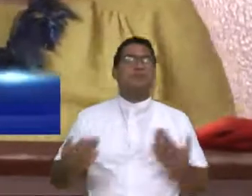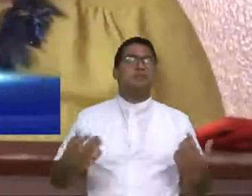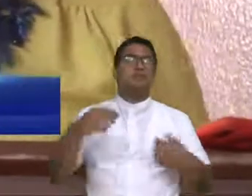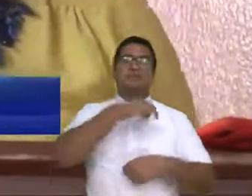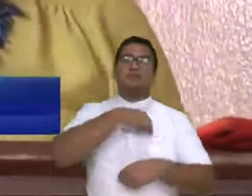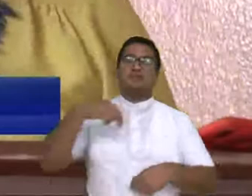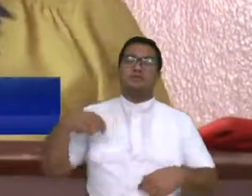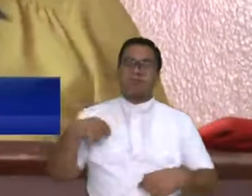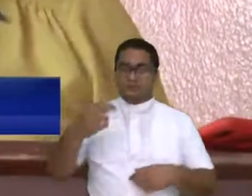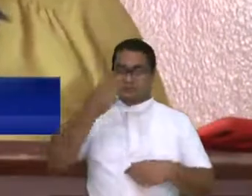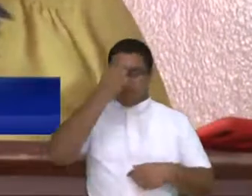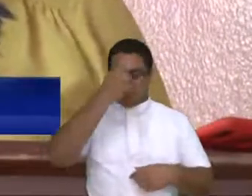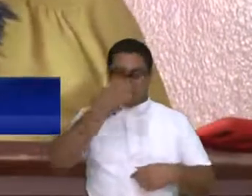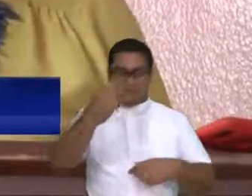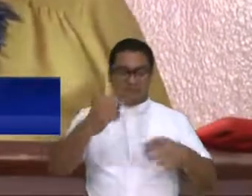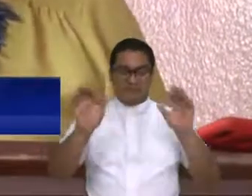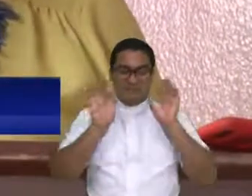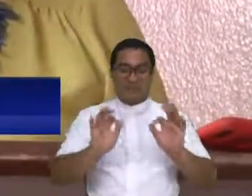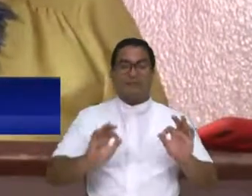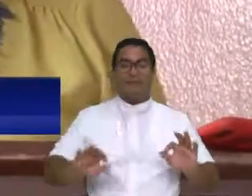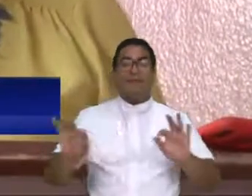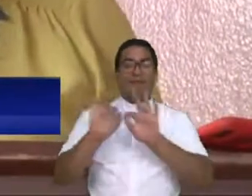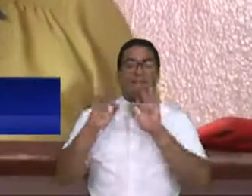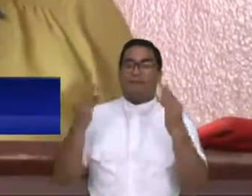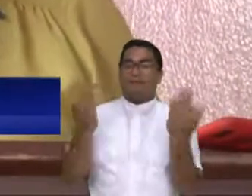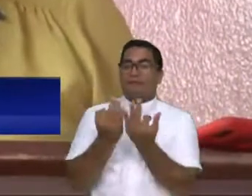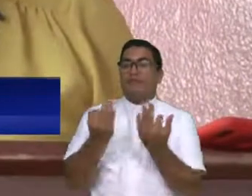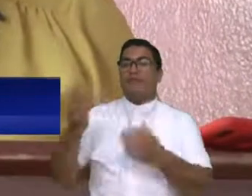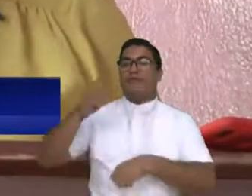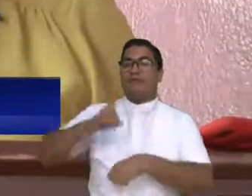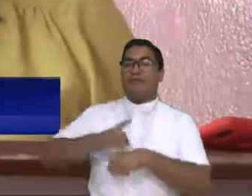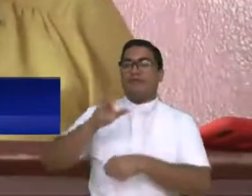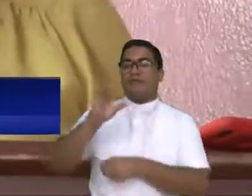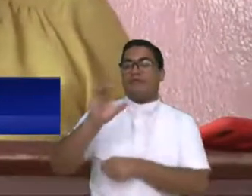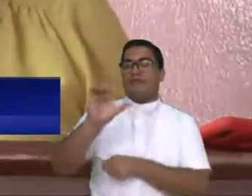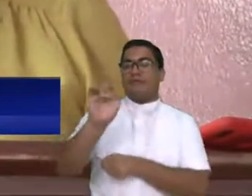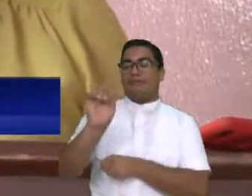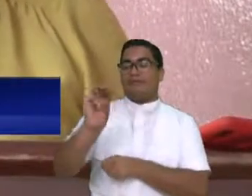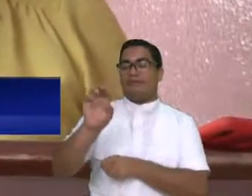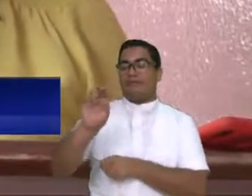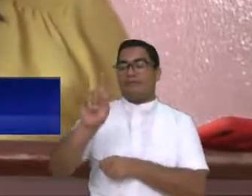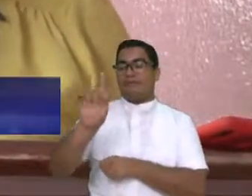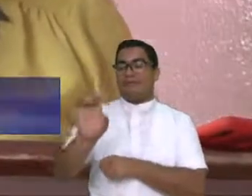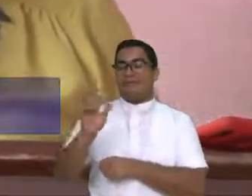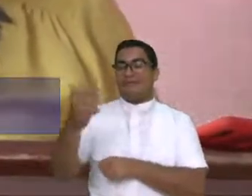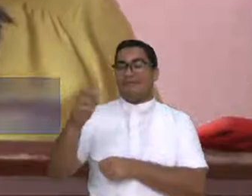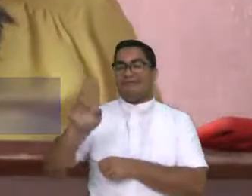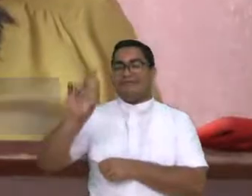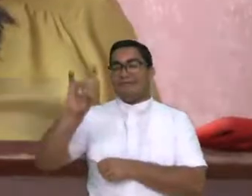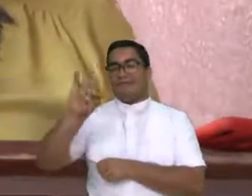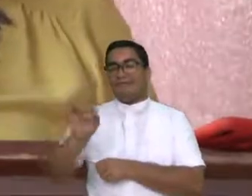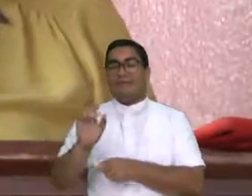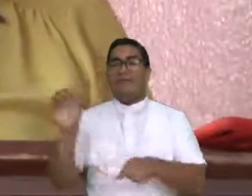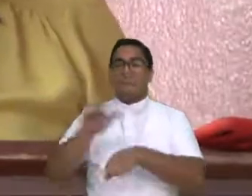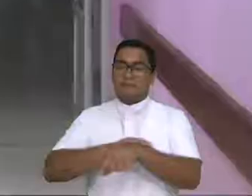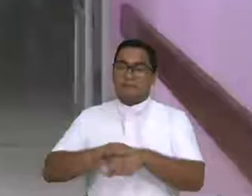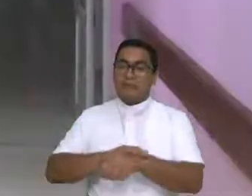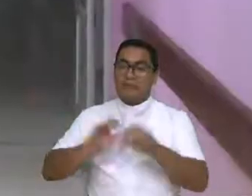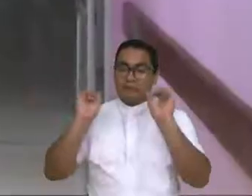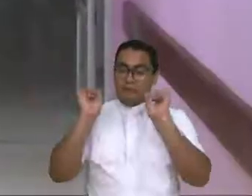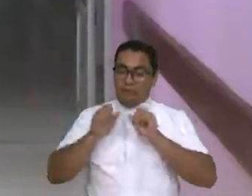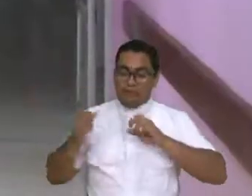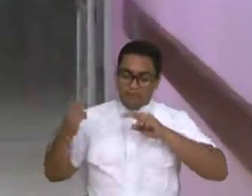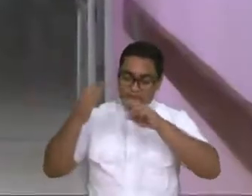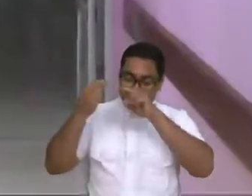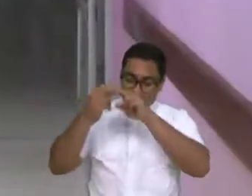que la familia del doctor Clemente Guido nos haya permitido que la sala de oncología lleve